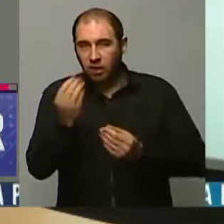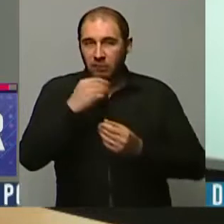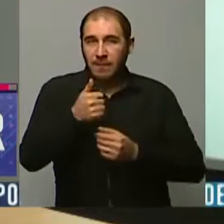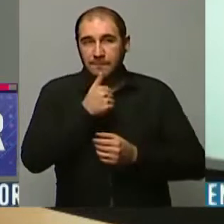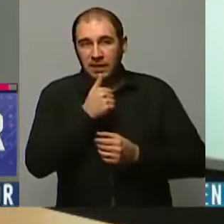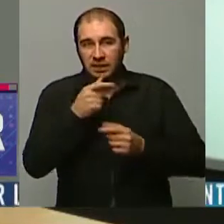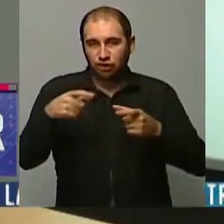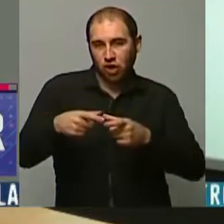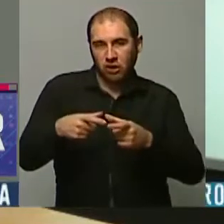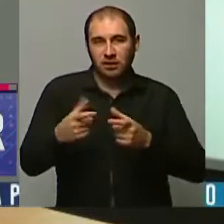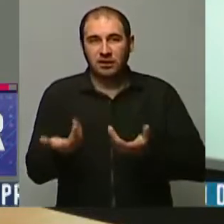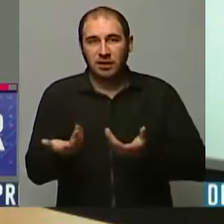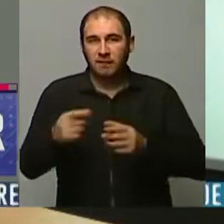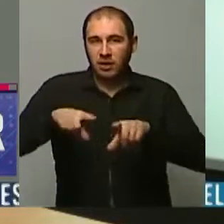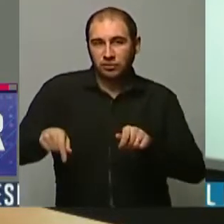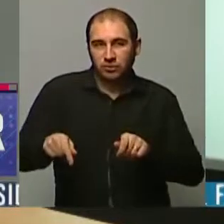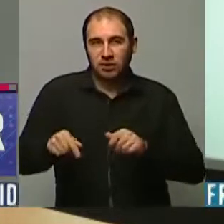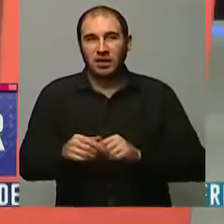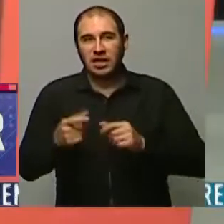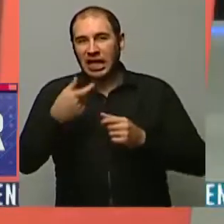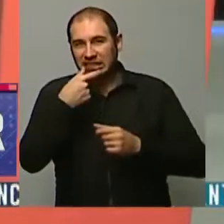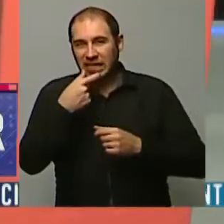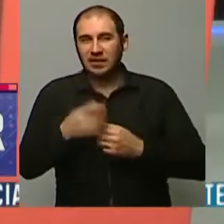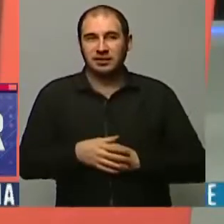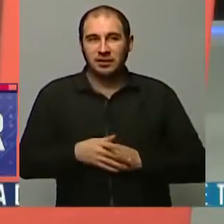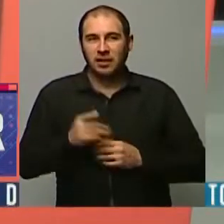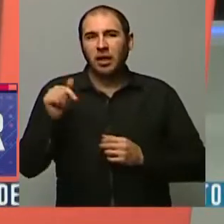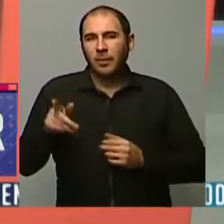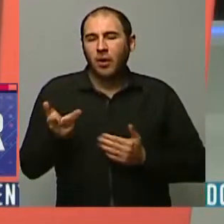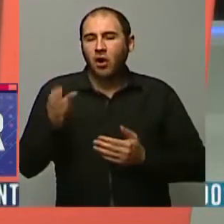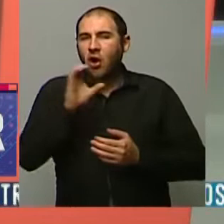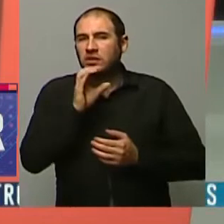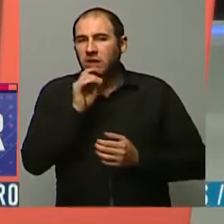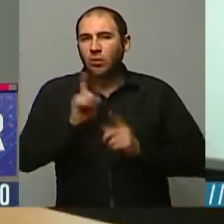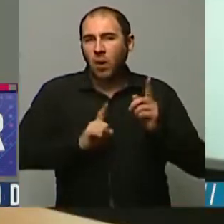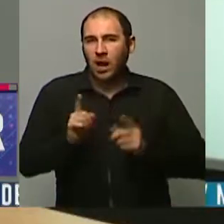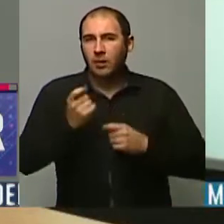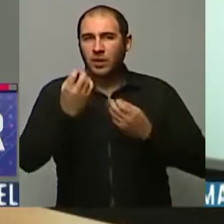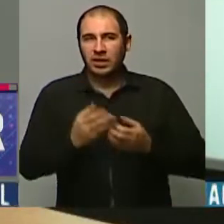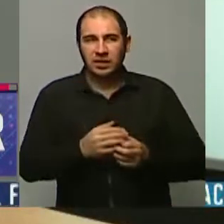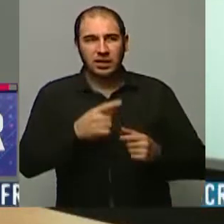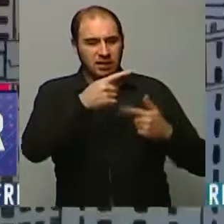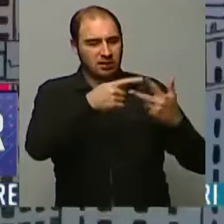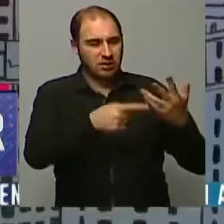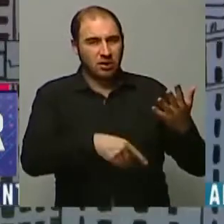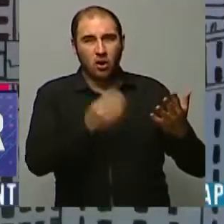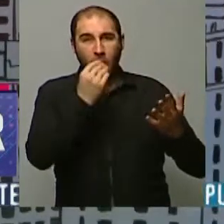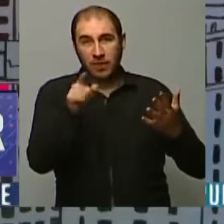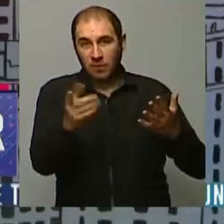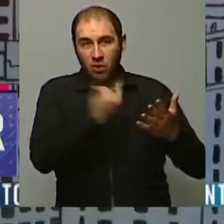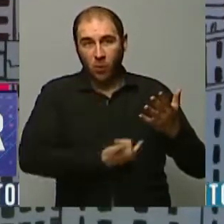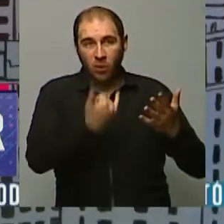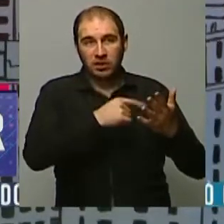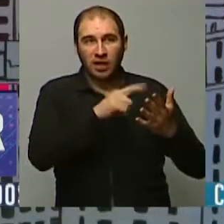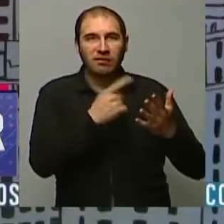mate, las tortitas, a las facturas, a las galletas. ¿Qué recomendación damos con respecto a eso? Porque también todos se habla de... Todos esos alimentos que vos has nombrado